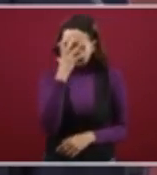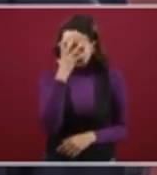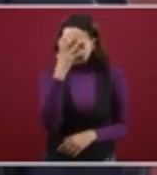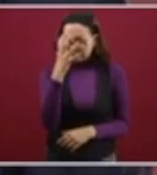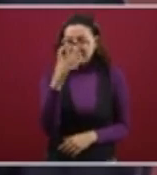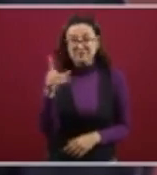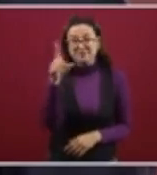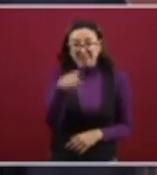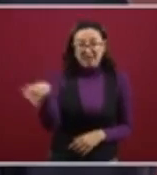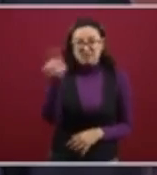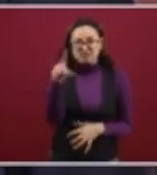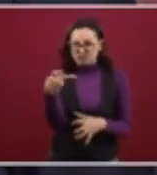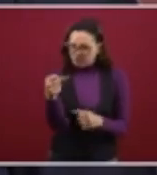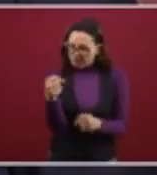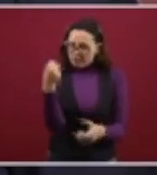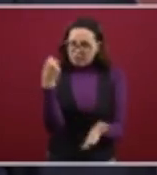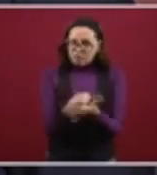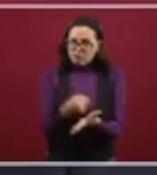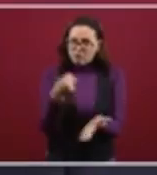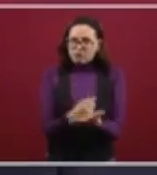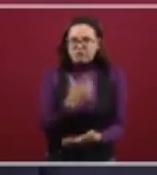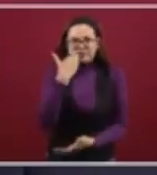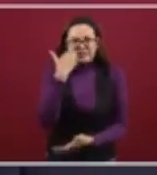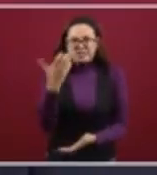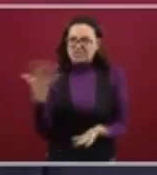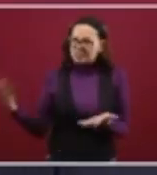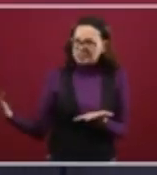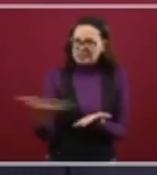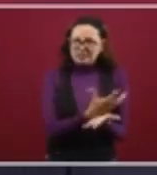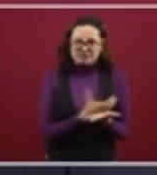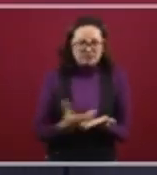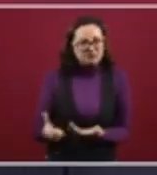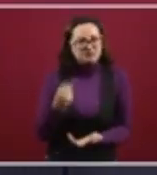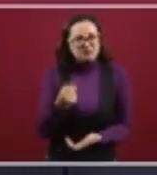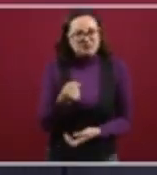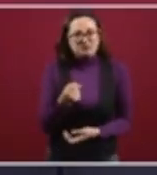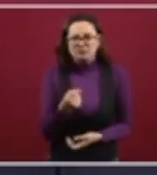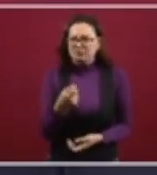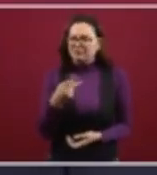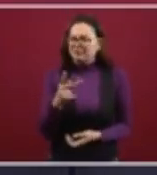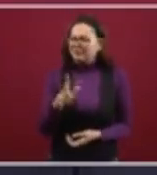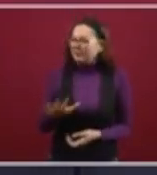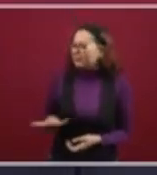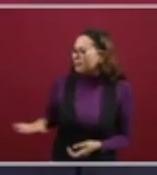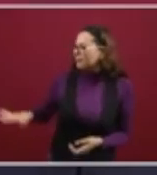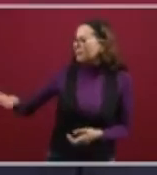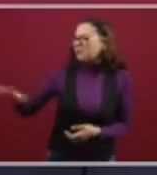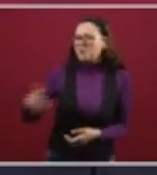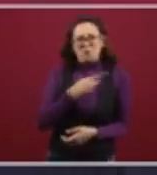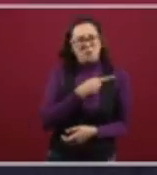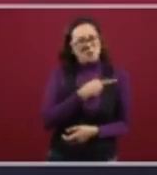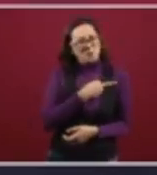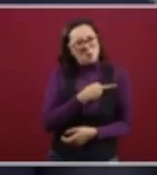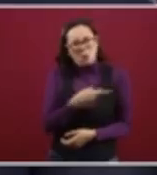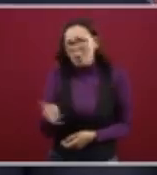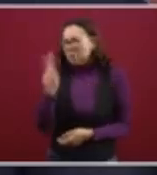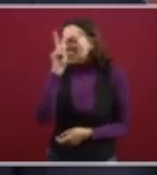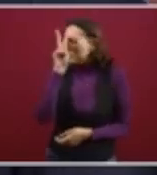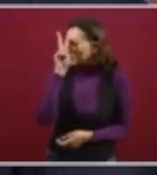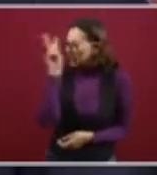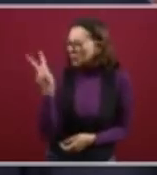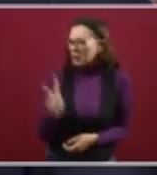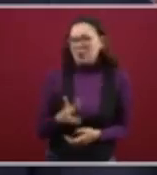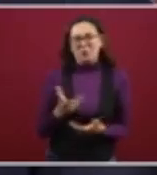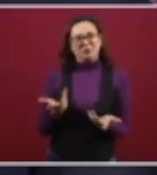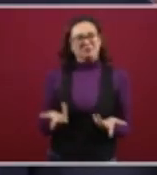aferrarse a esos sueldos habiendo tanta pobreza, tanta necesidad. Es un abuso,